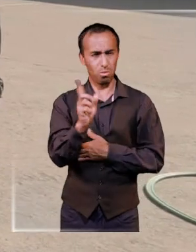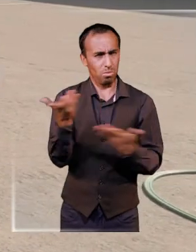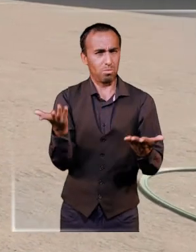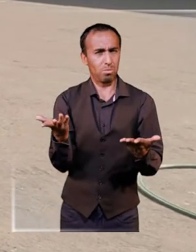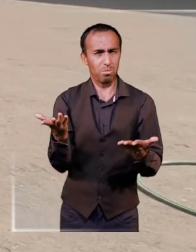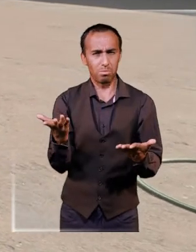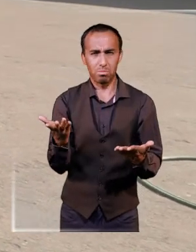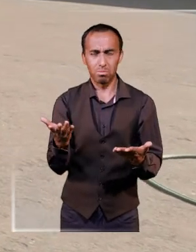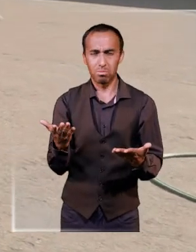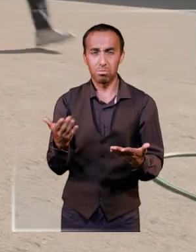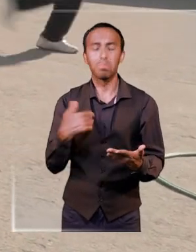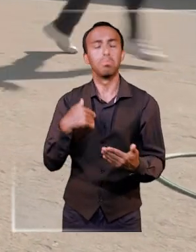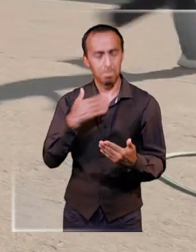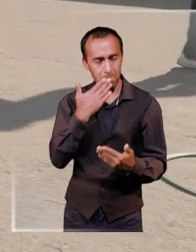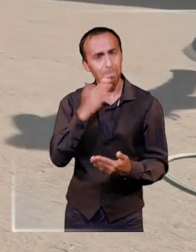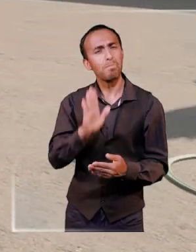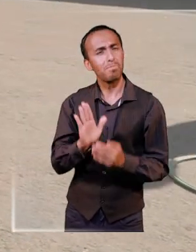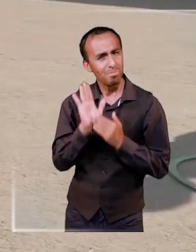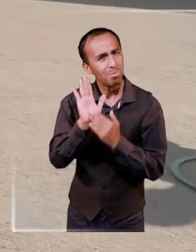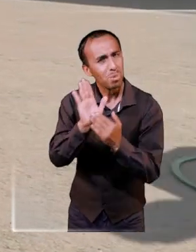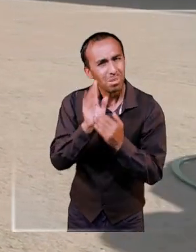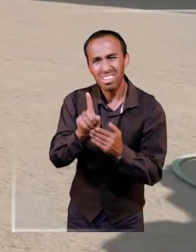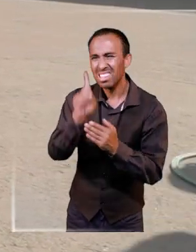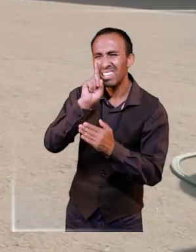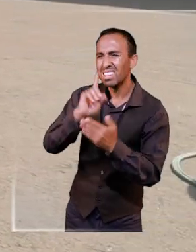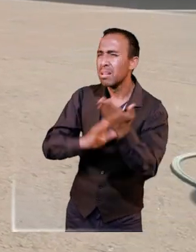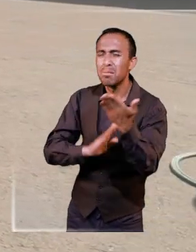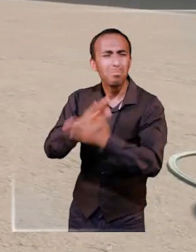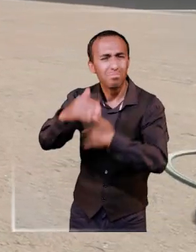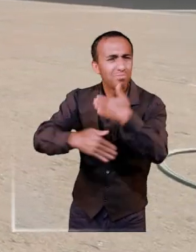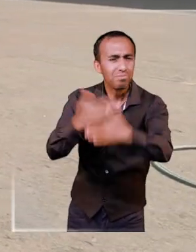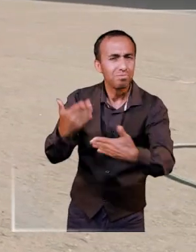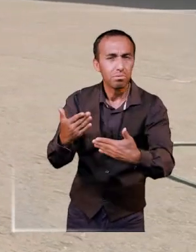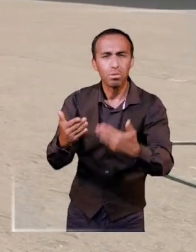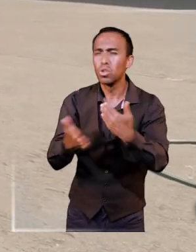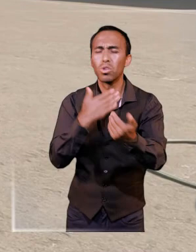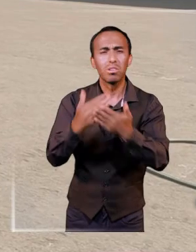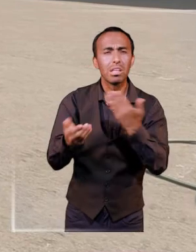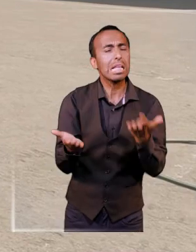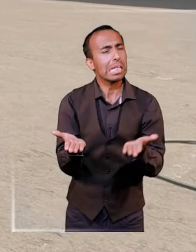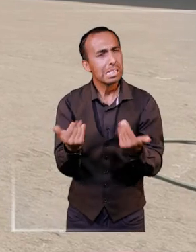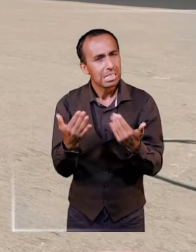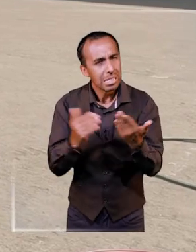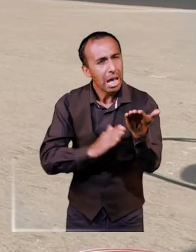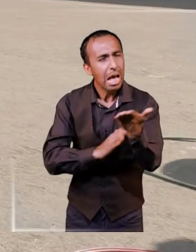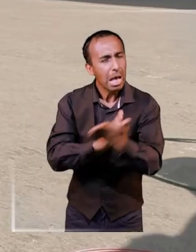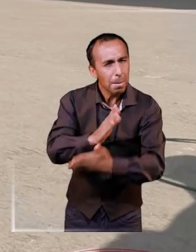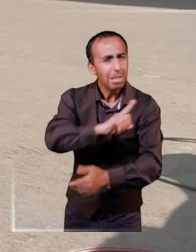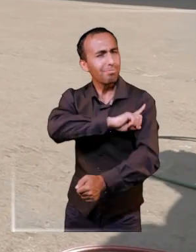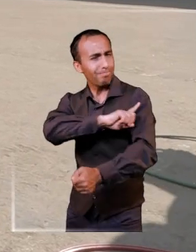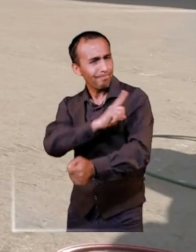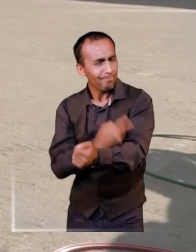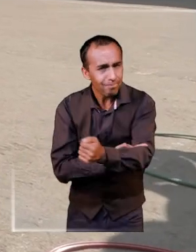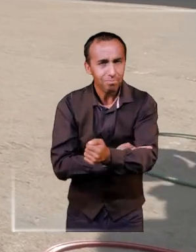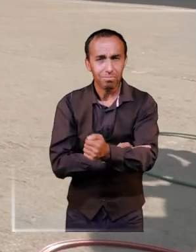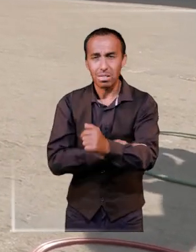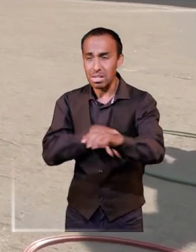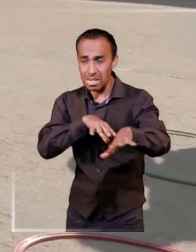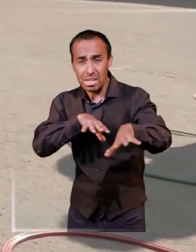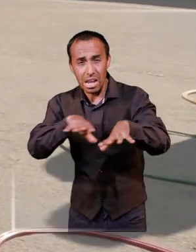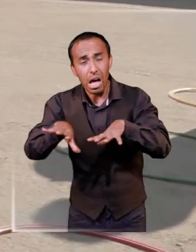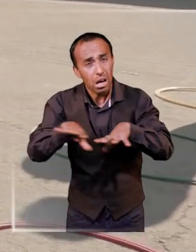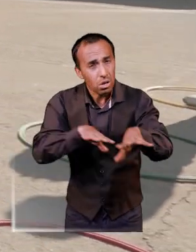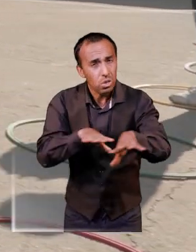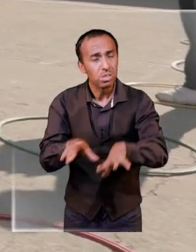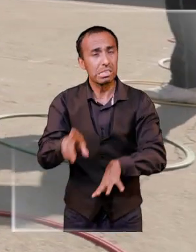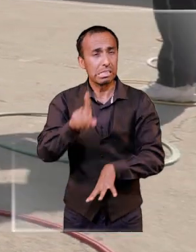sino que como en el sentido de que identifiquemos qué es lo que está ocurriendo y por dónde tenemos que fortalecer las eventuales disarmonías